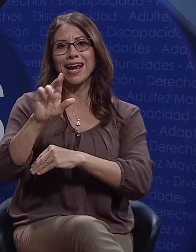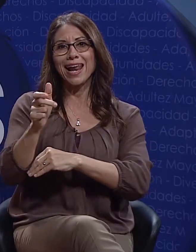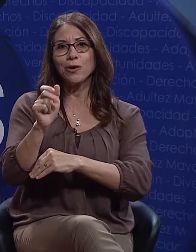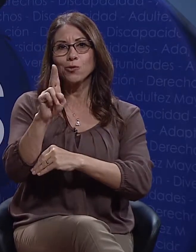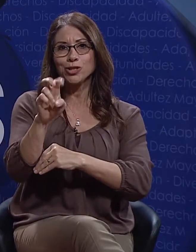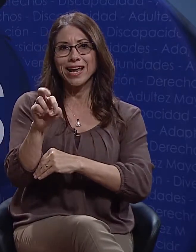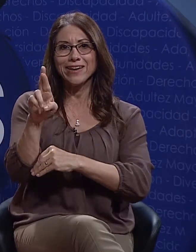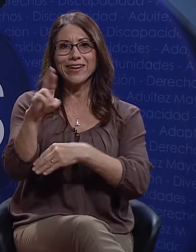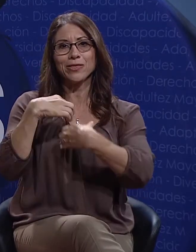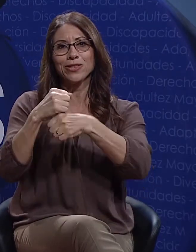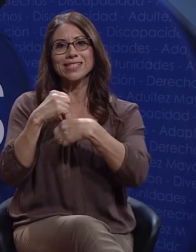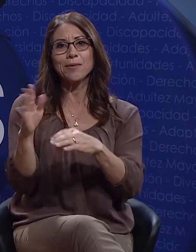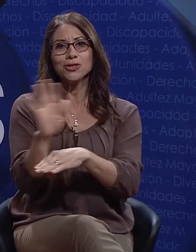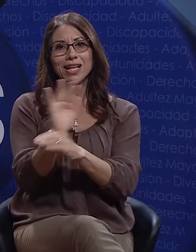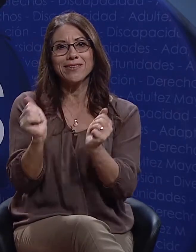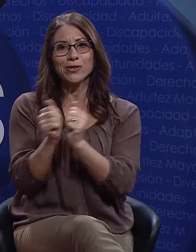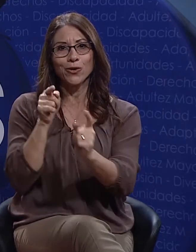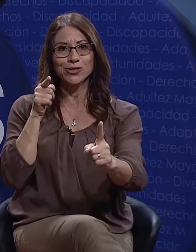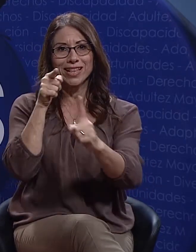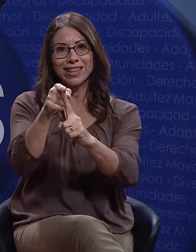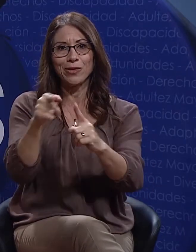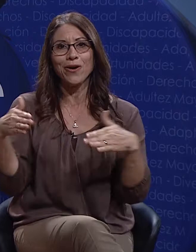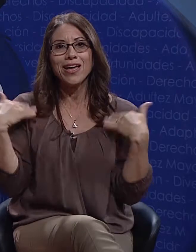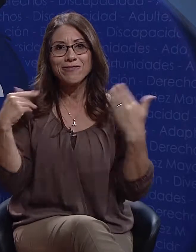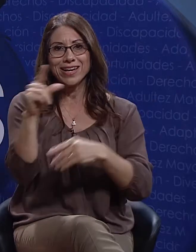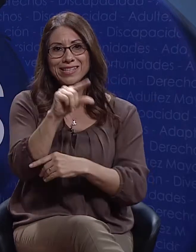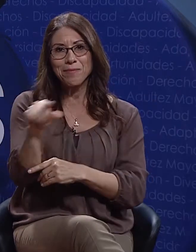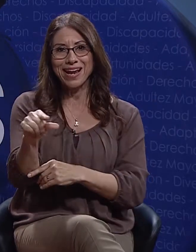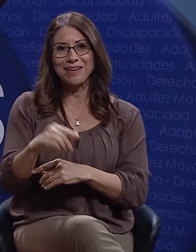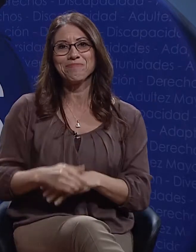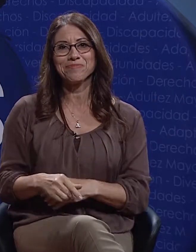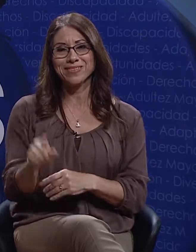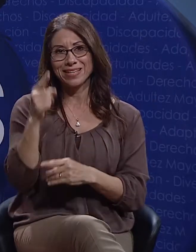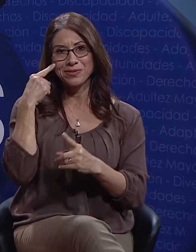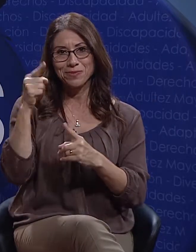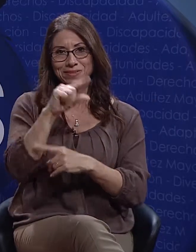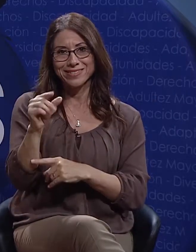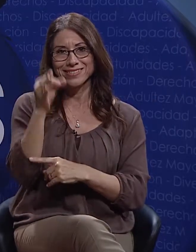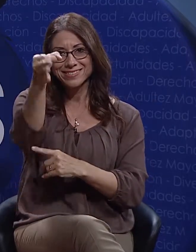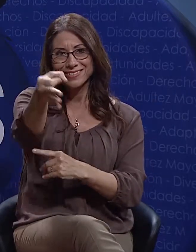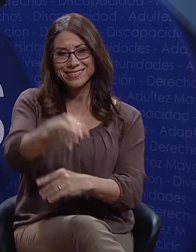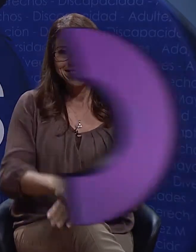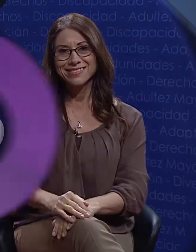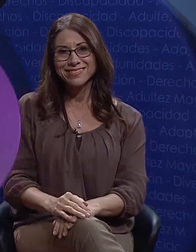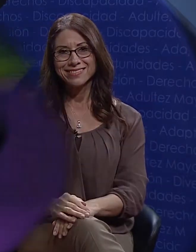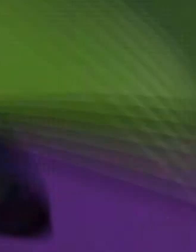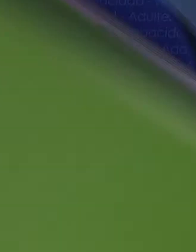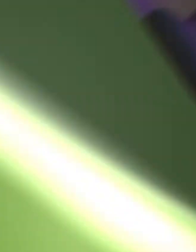programación de Canal UCR, donde hacemos televisión con sentido. ¡Feliz semana! Hasta la próxima.